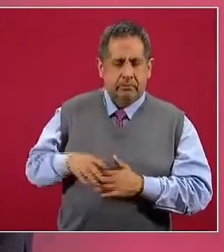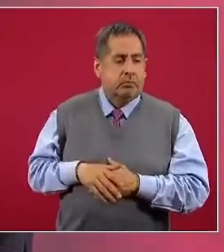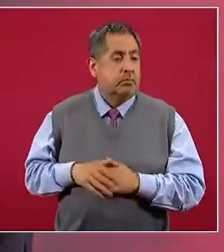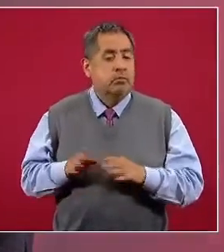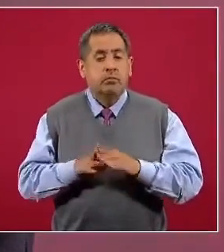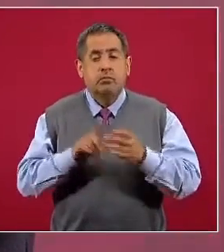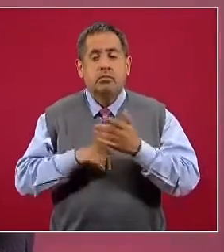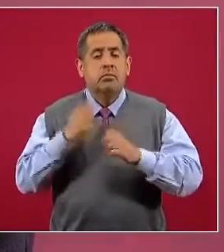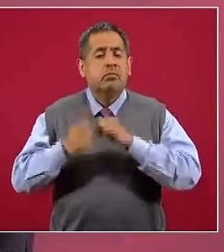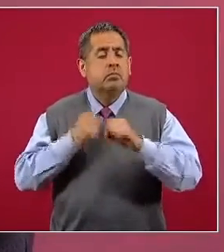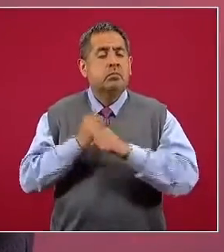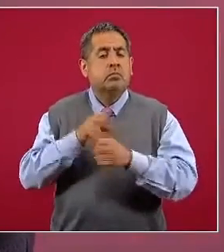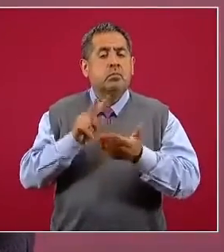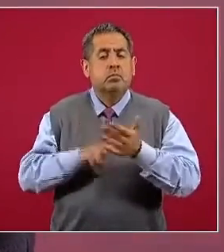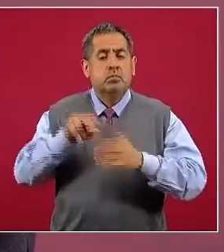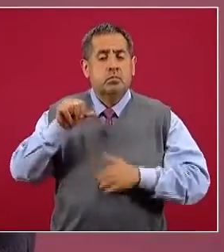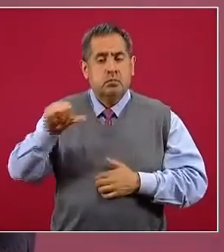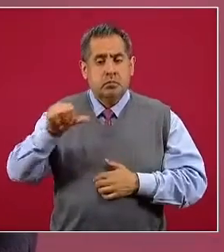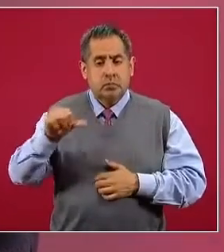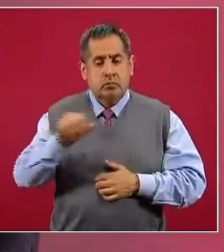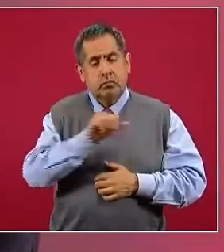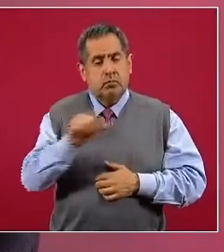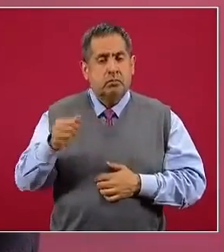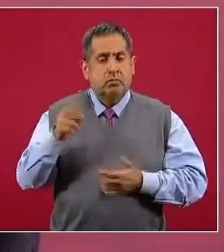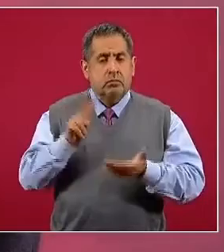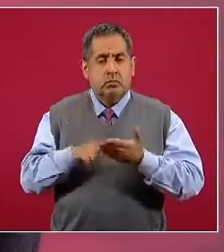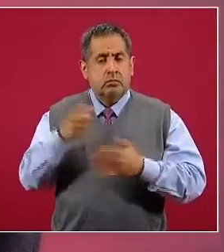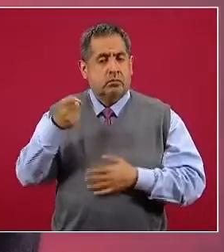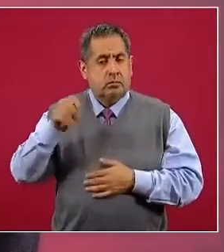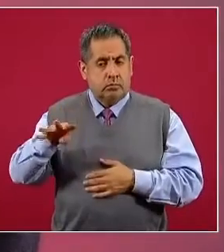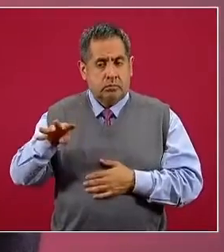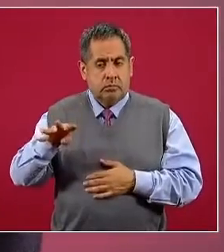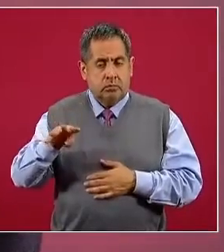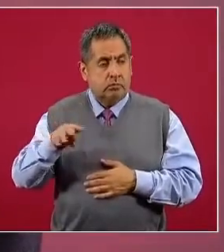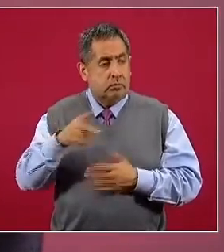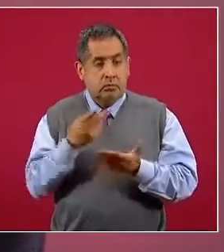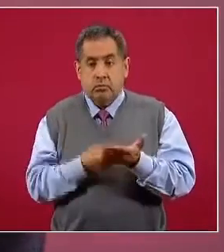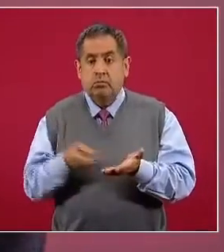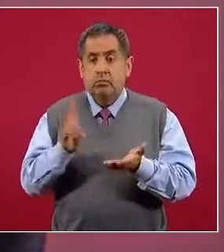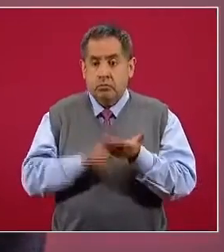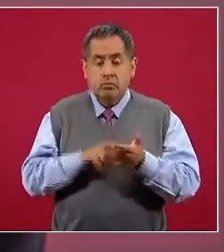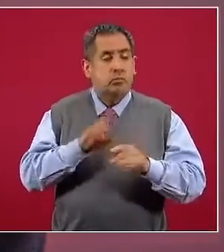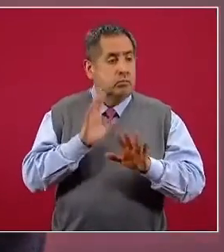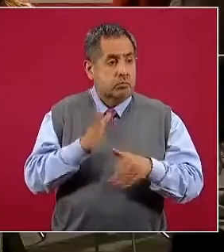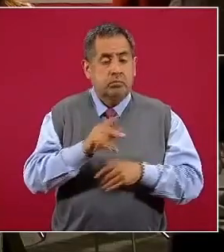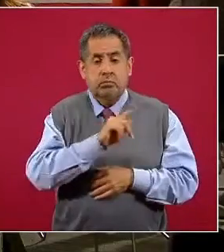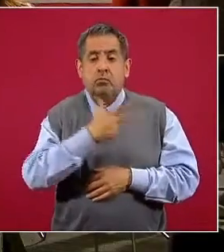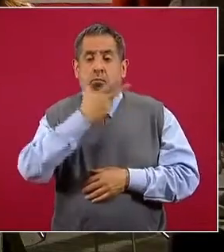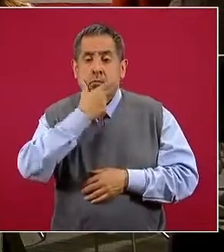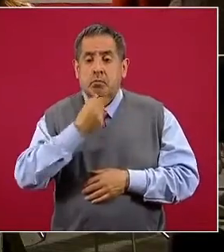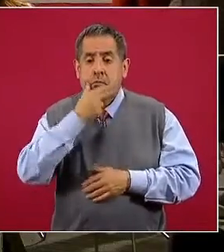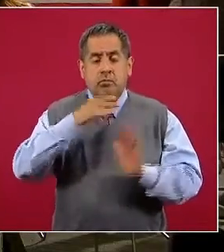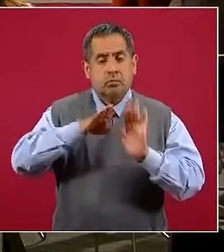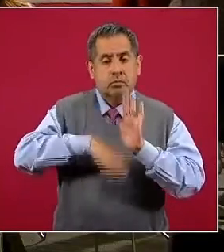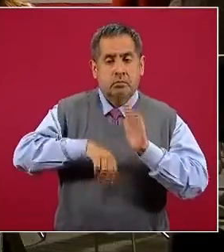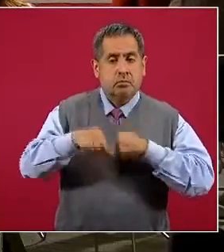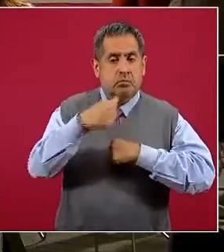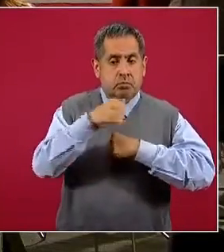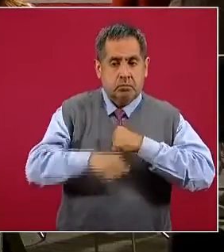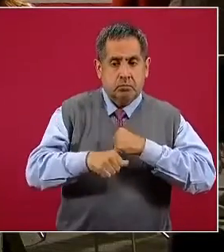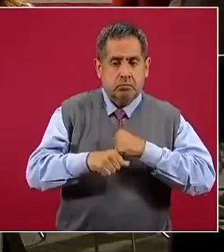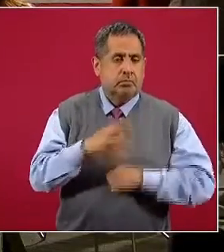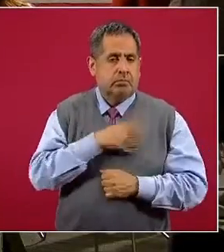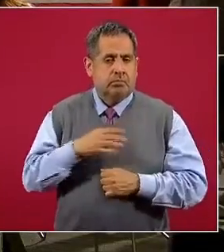de 2016 con las de 2019, hemos logrado duplicar las vasectomías realizadas al año. En